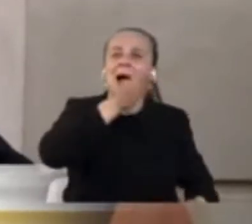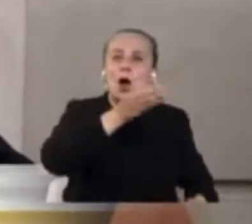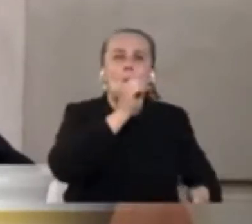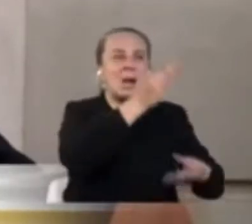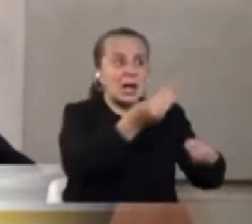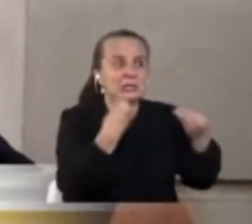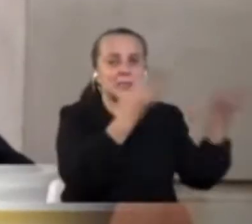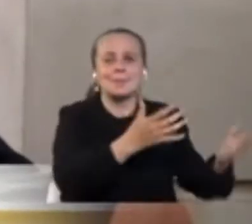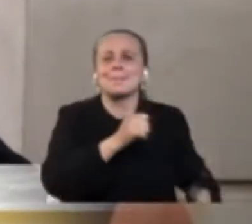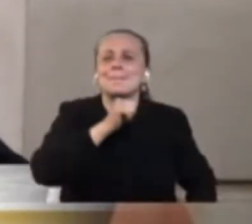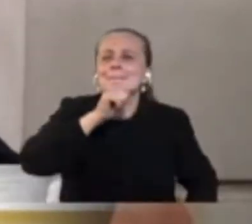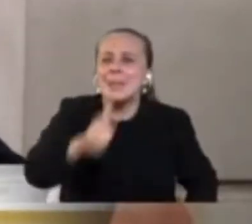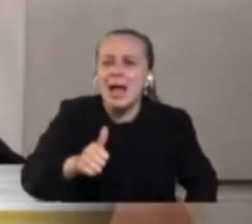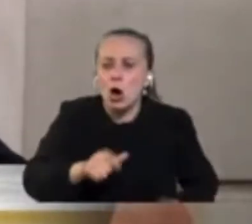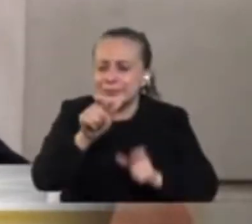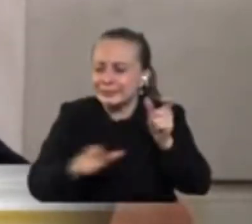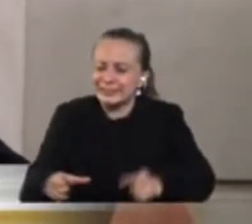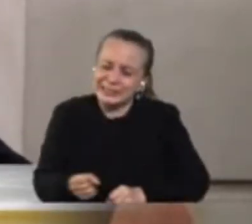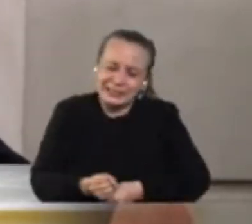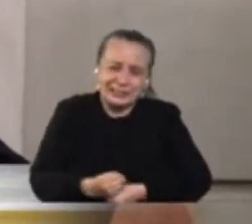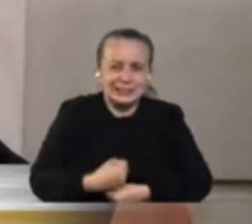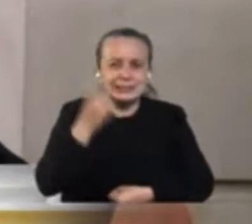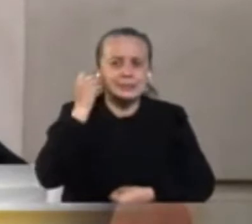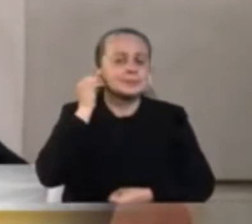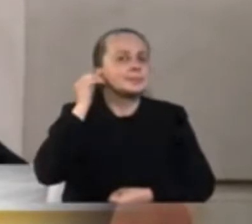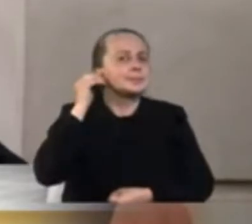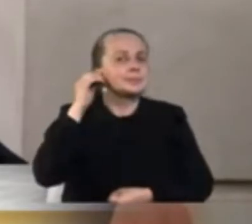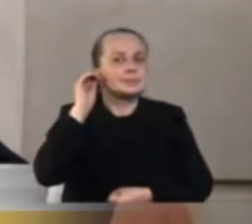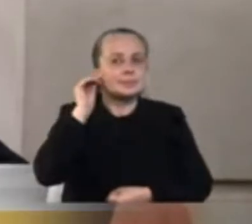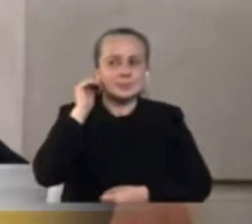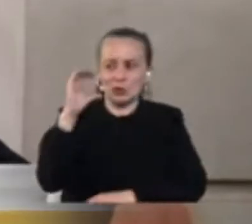aumentaron el hambre a la mitad de la población colombiana.